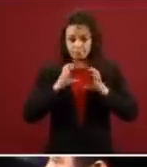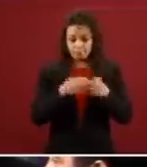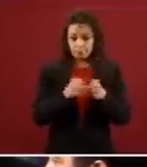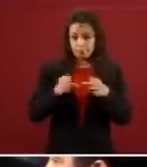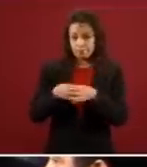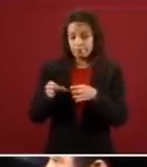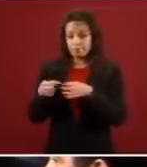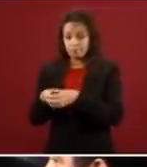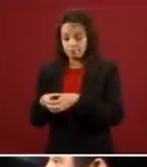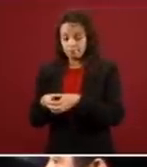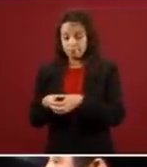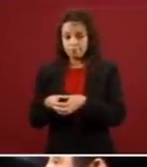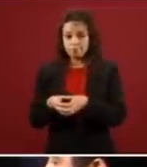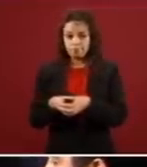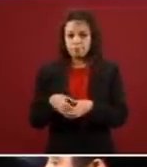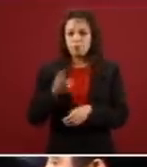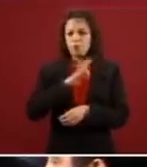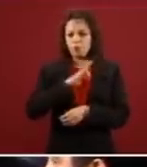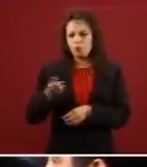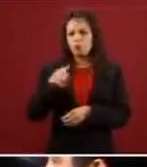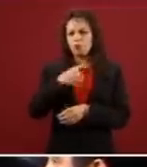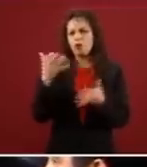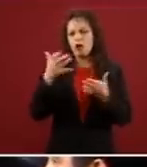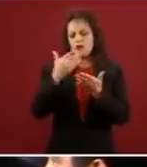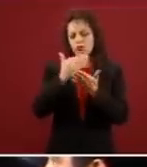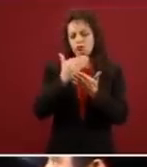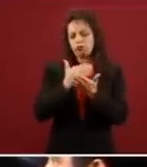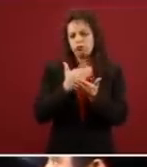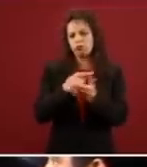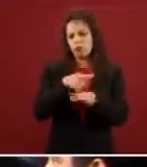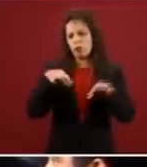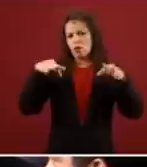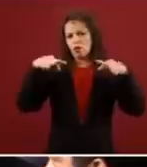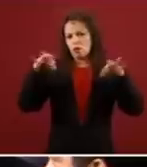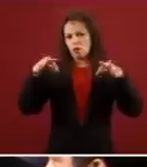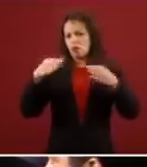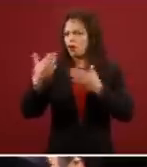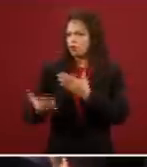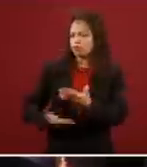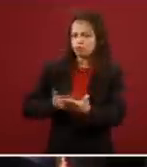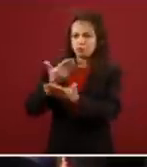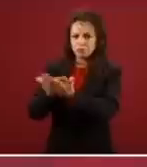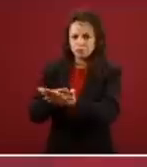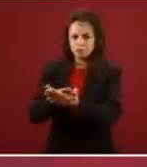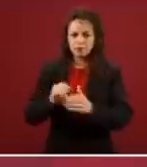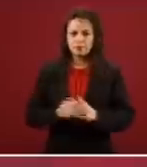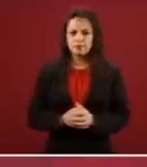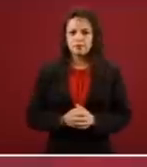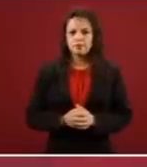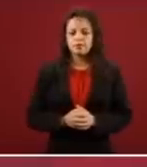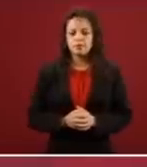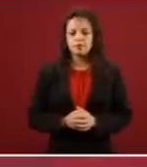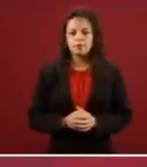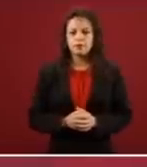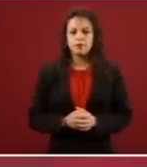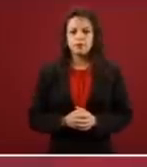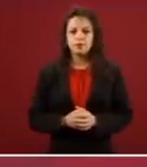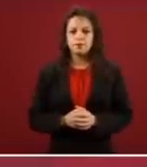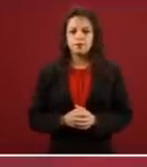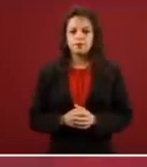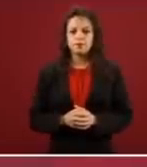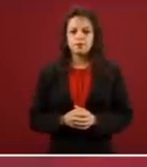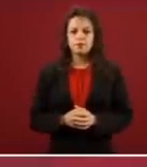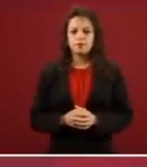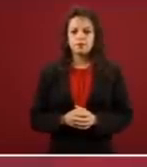podrían hacer un documento y presentarlo. ¿Cómo